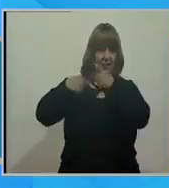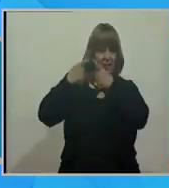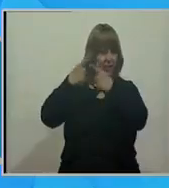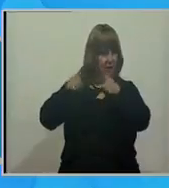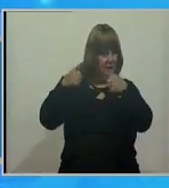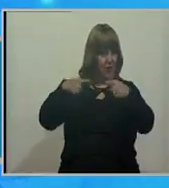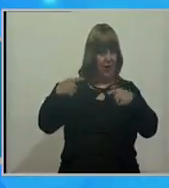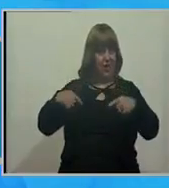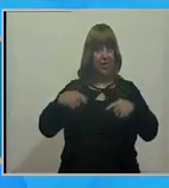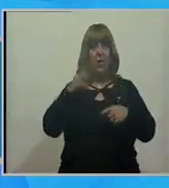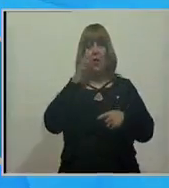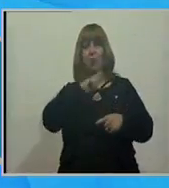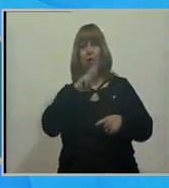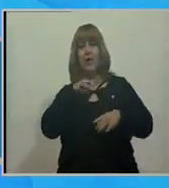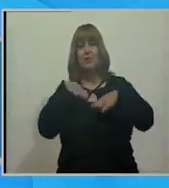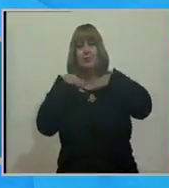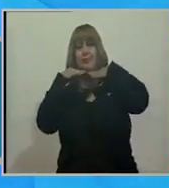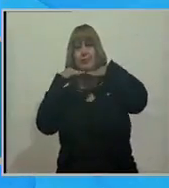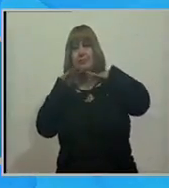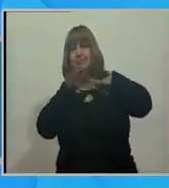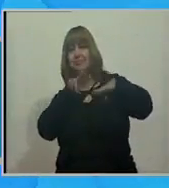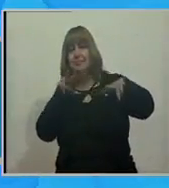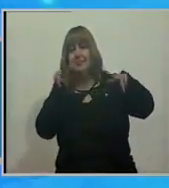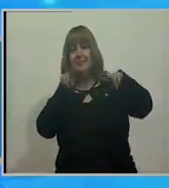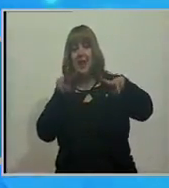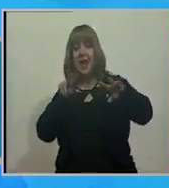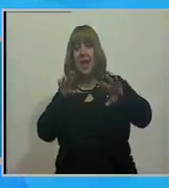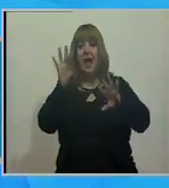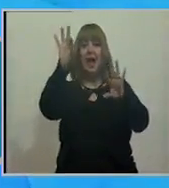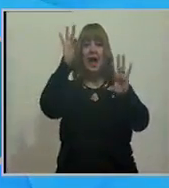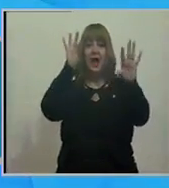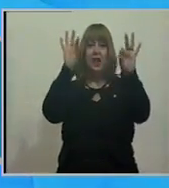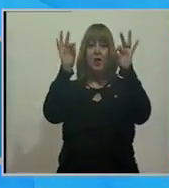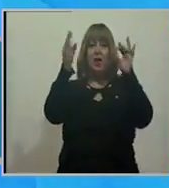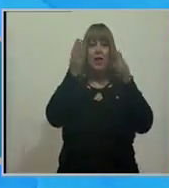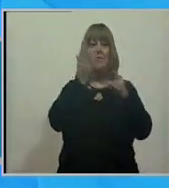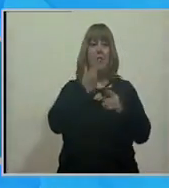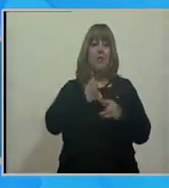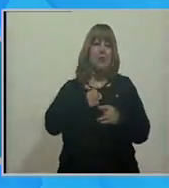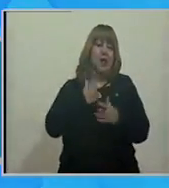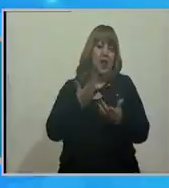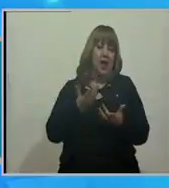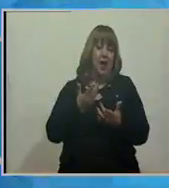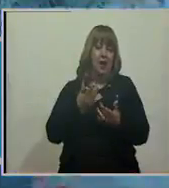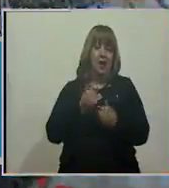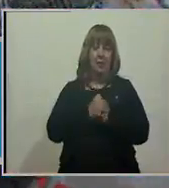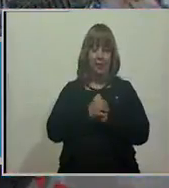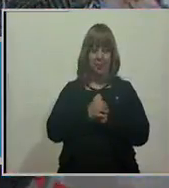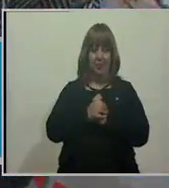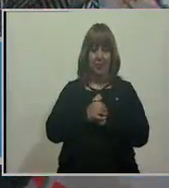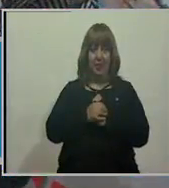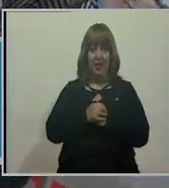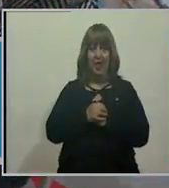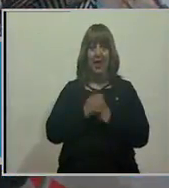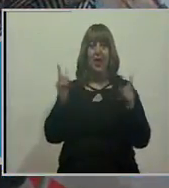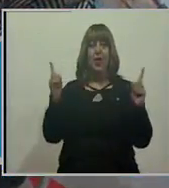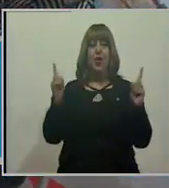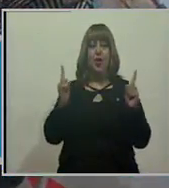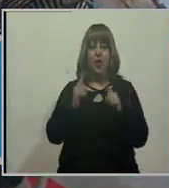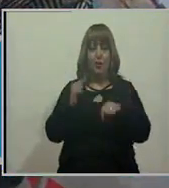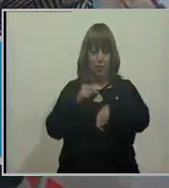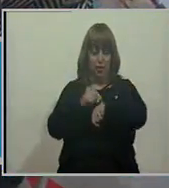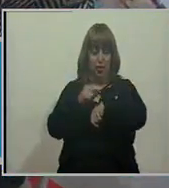claro, ante tantas mujeres, y para que algo de lo que ellas digan le llegue a cada una. Y para que lo resuman en 10 minutos. Y para que